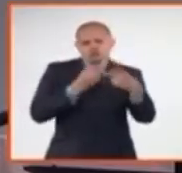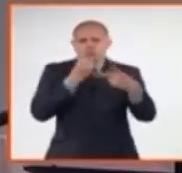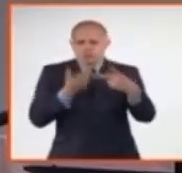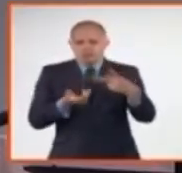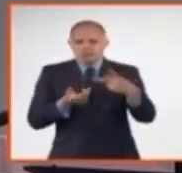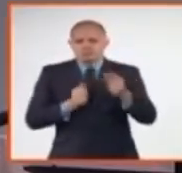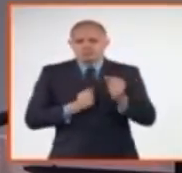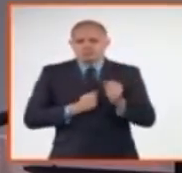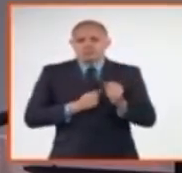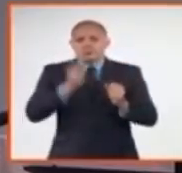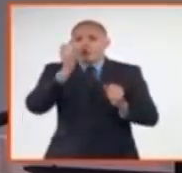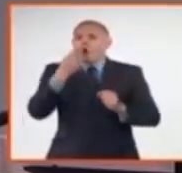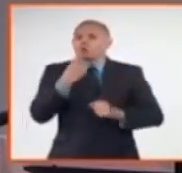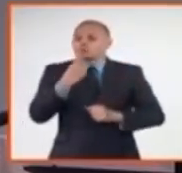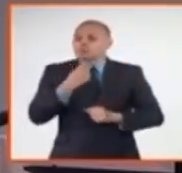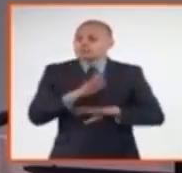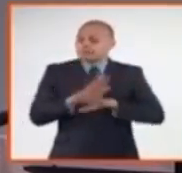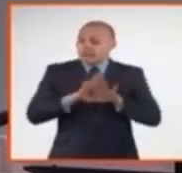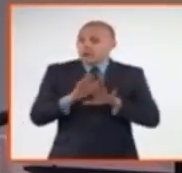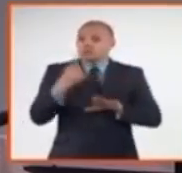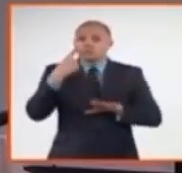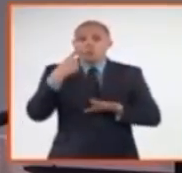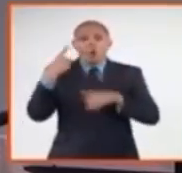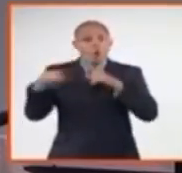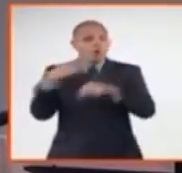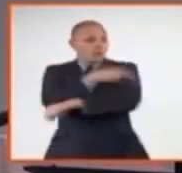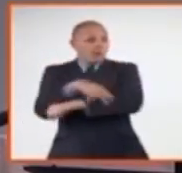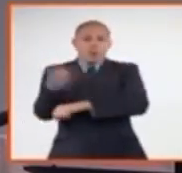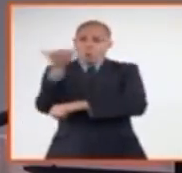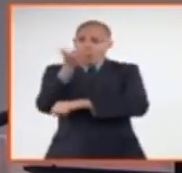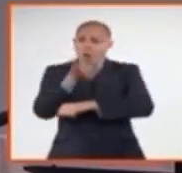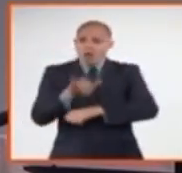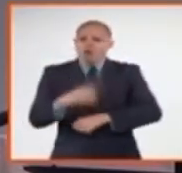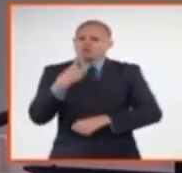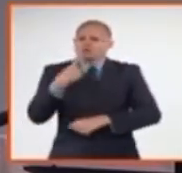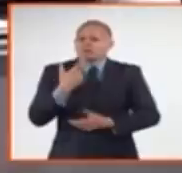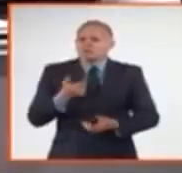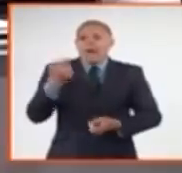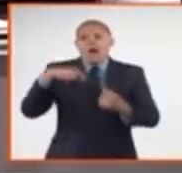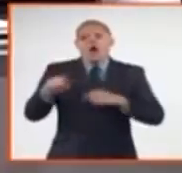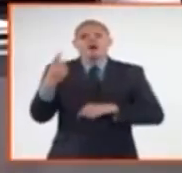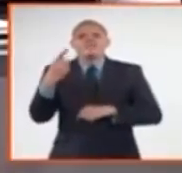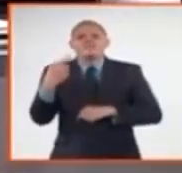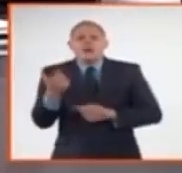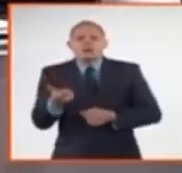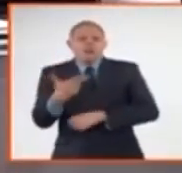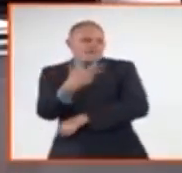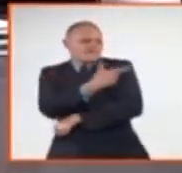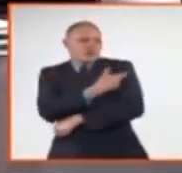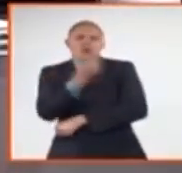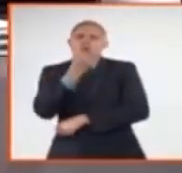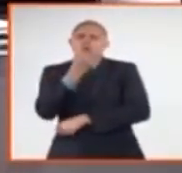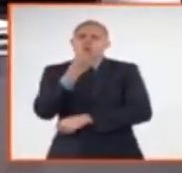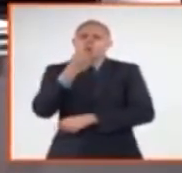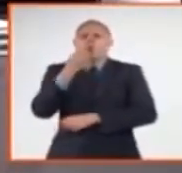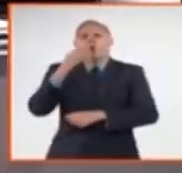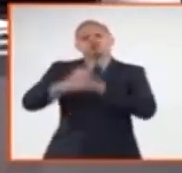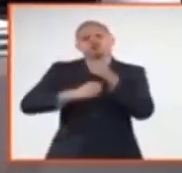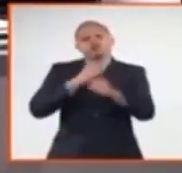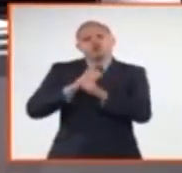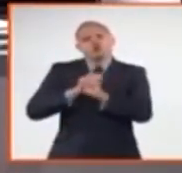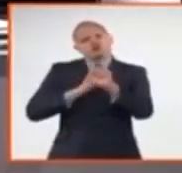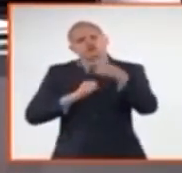de cómo están hoy debatiendo la necesidad y la posibilidad de hacer estos esquemas de